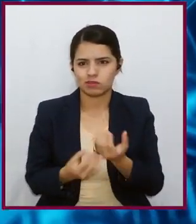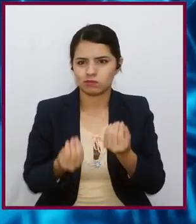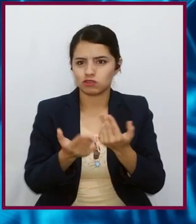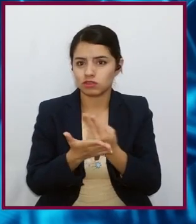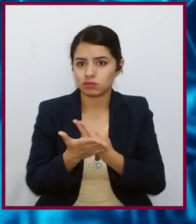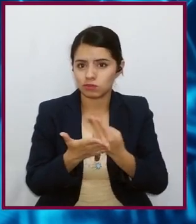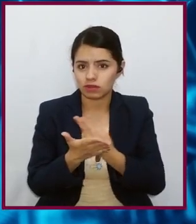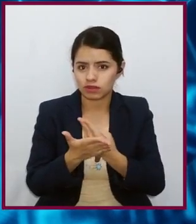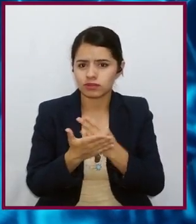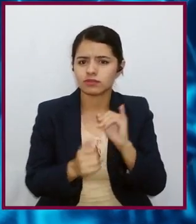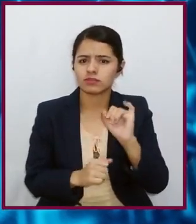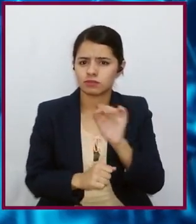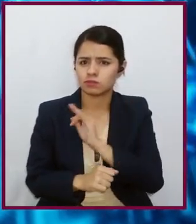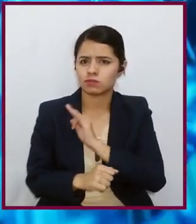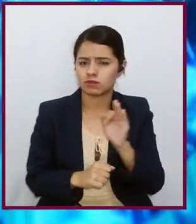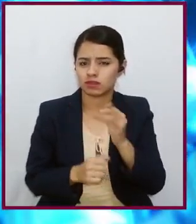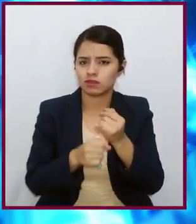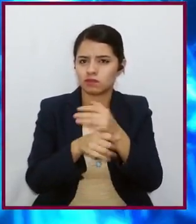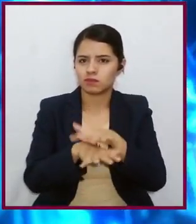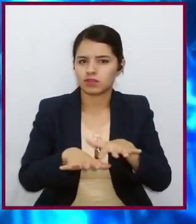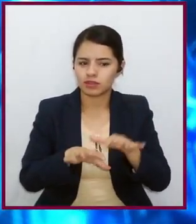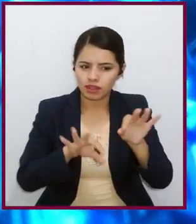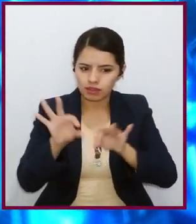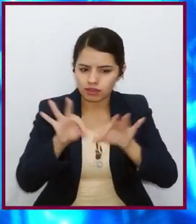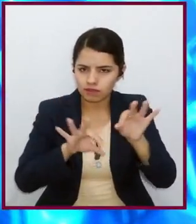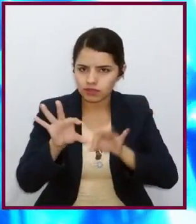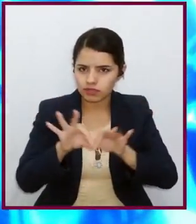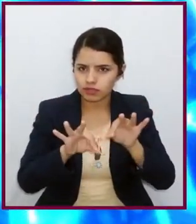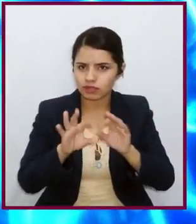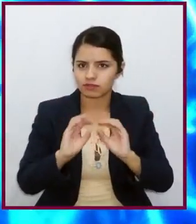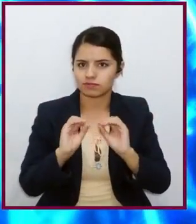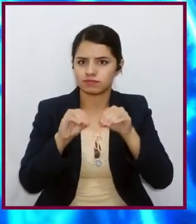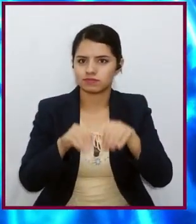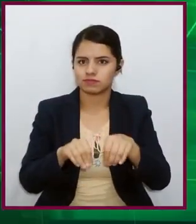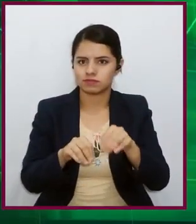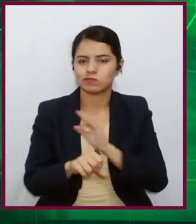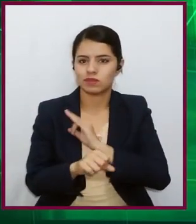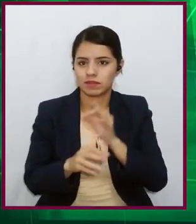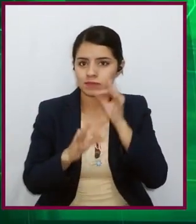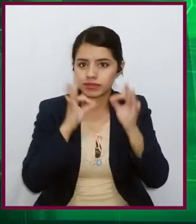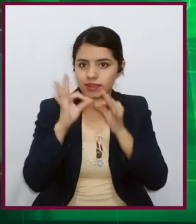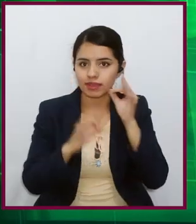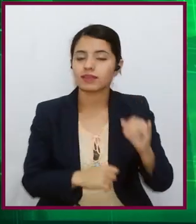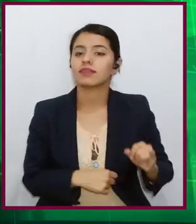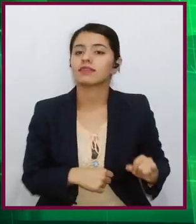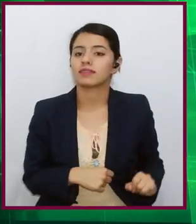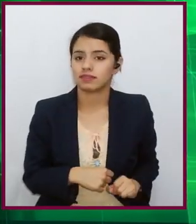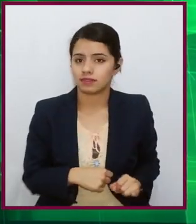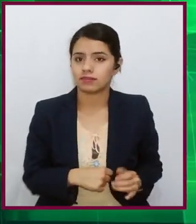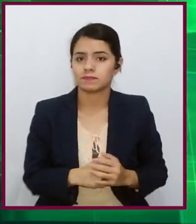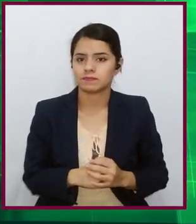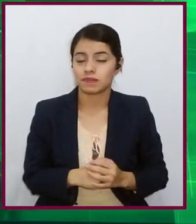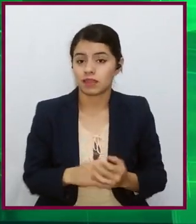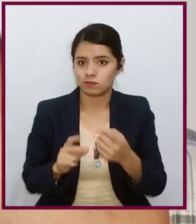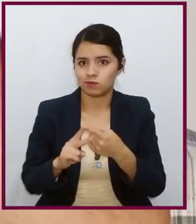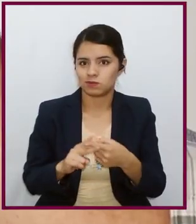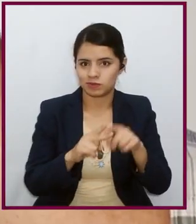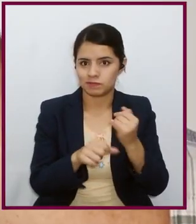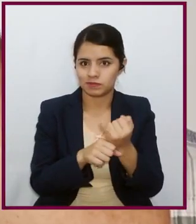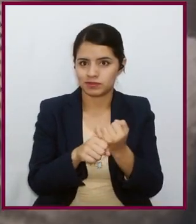Fíjate que las infografías como herramienta de comunicación las inventó... ¿Alba Edison? Nada que ver. ¿Mark Zuckerberg? Que